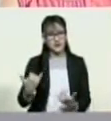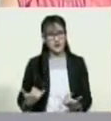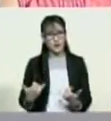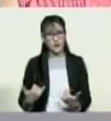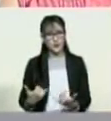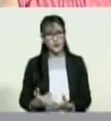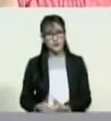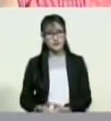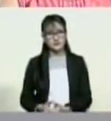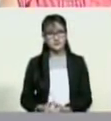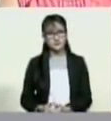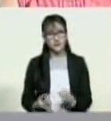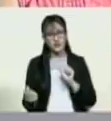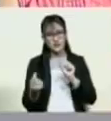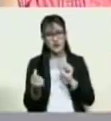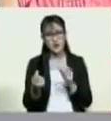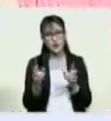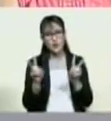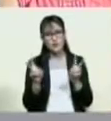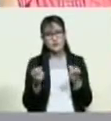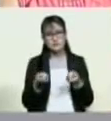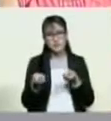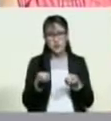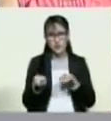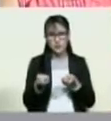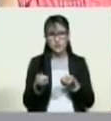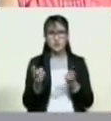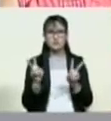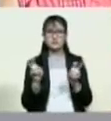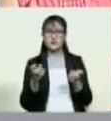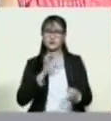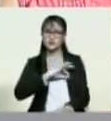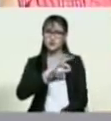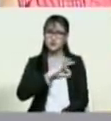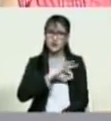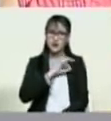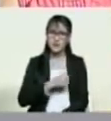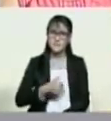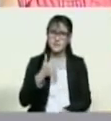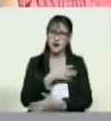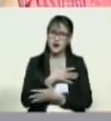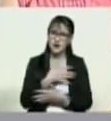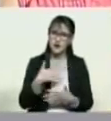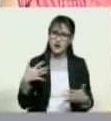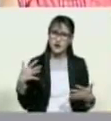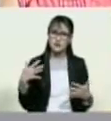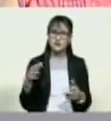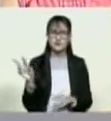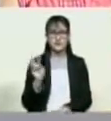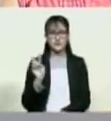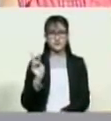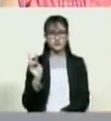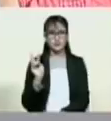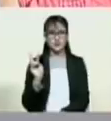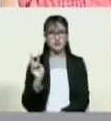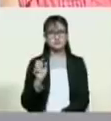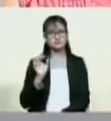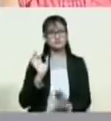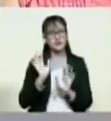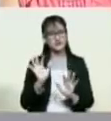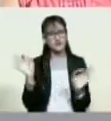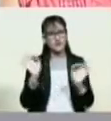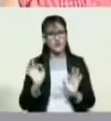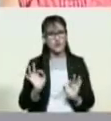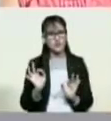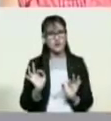momentos. El diálogo con los sectores económicos, con los sectores sociales, el más amplio diálogo para Venezuela. Ese es el camino. No